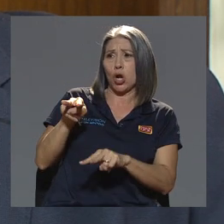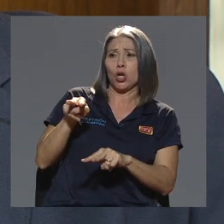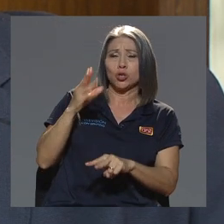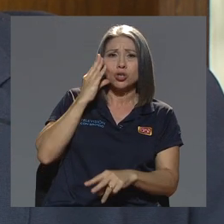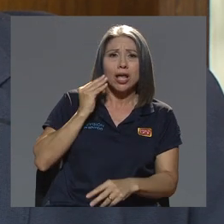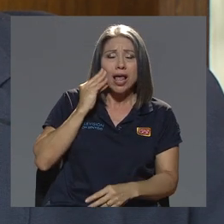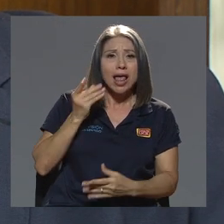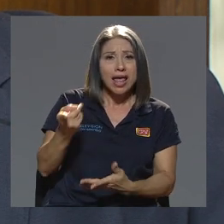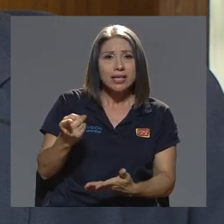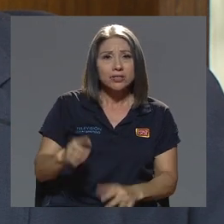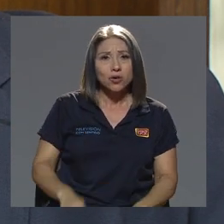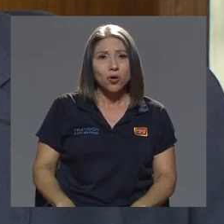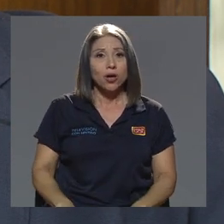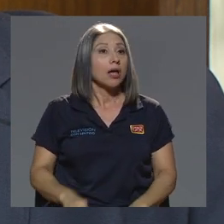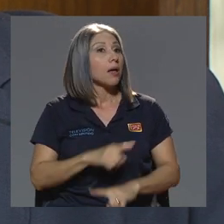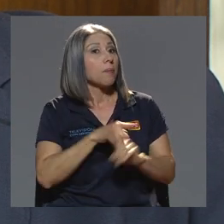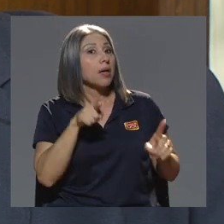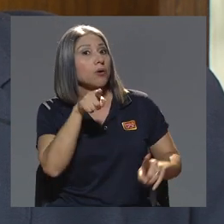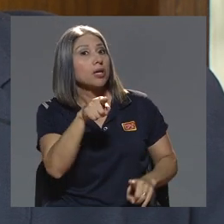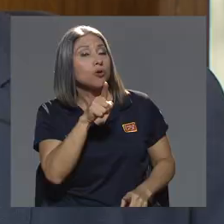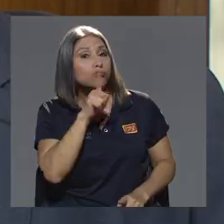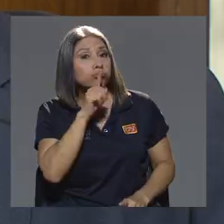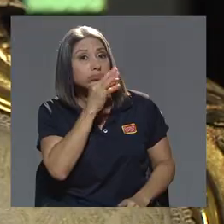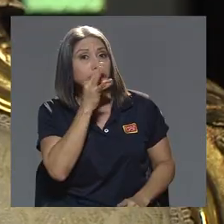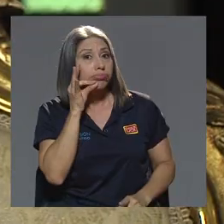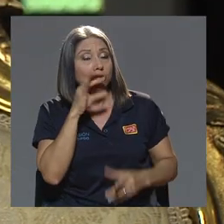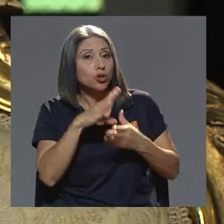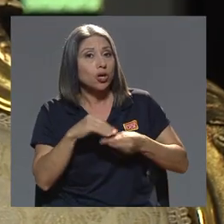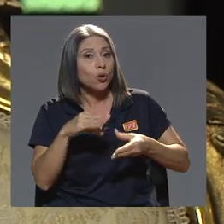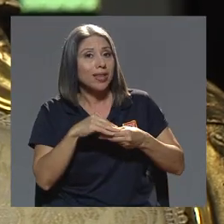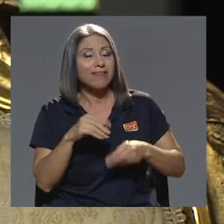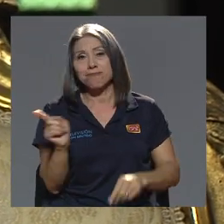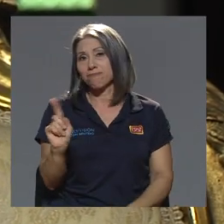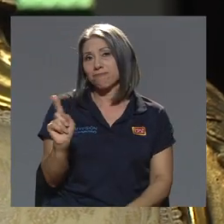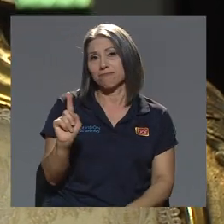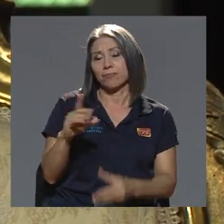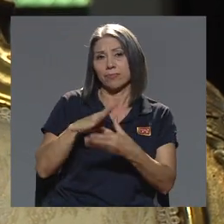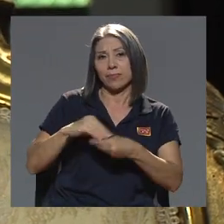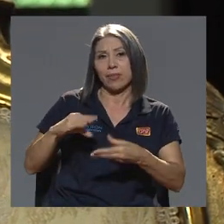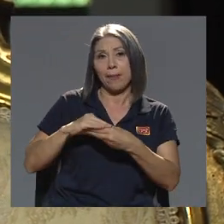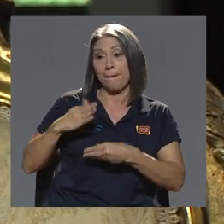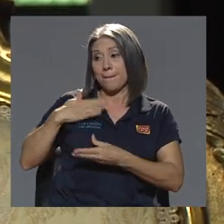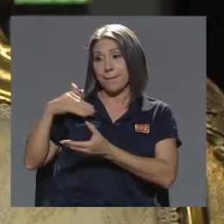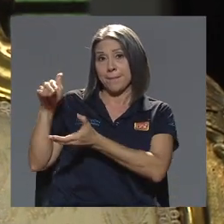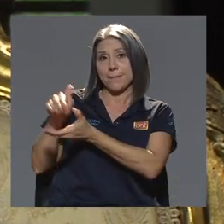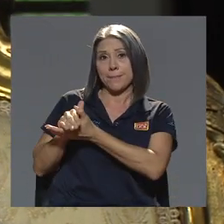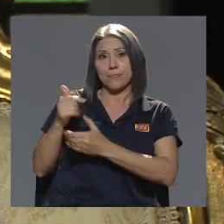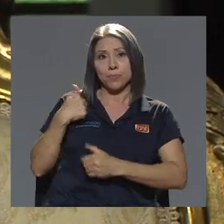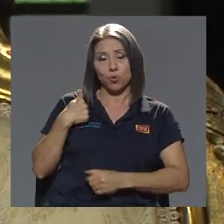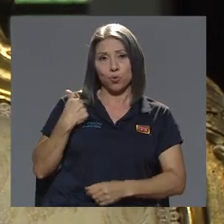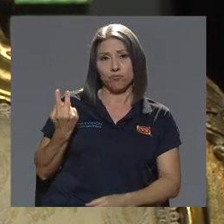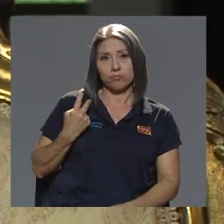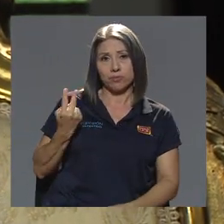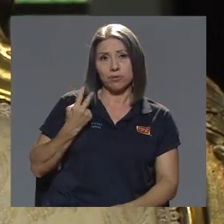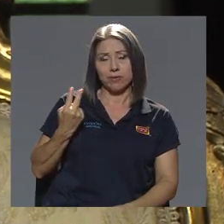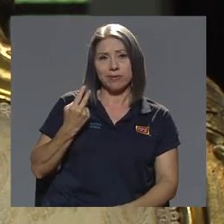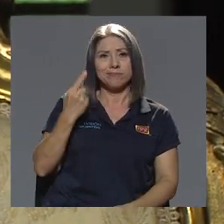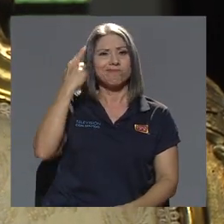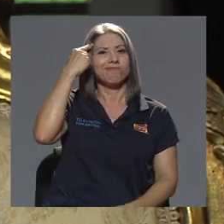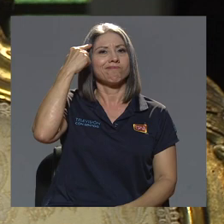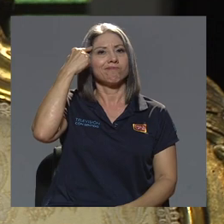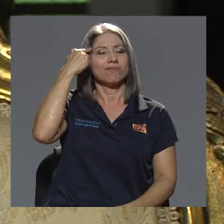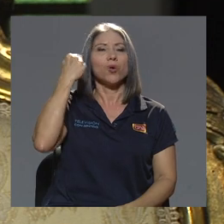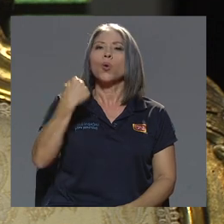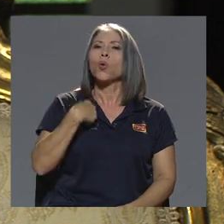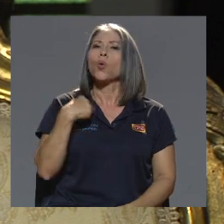Entonces... Y no se contaban. Porque tanto Rafael Ángel como yo hemos sido de la idea de que uno no